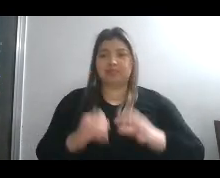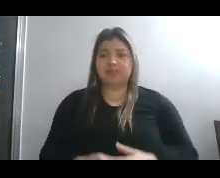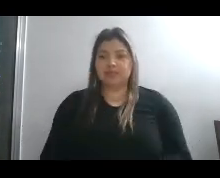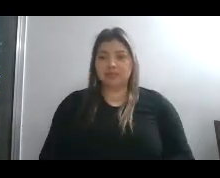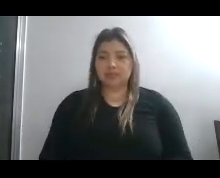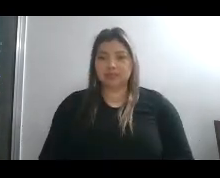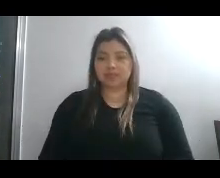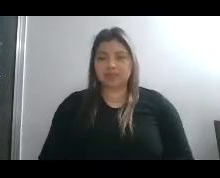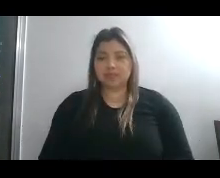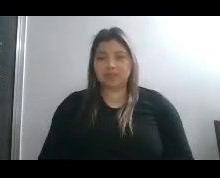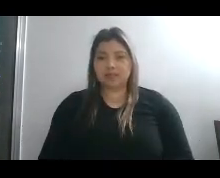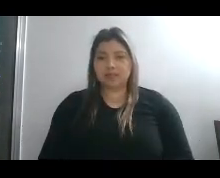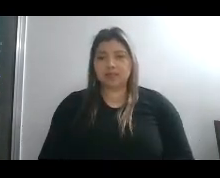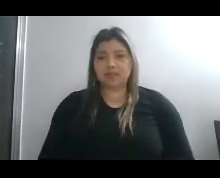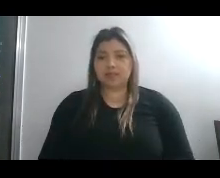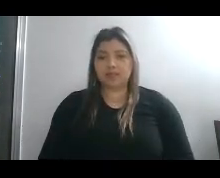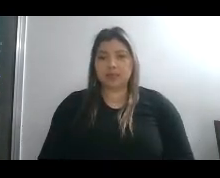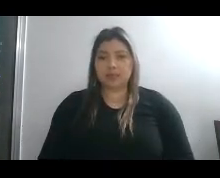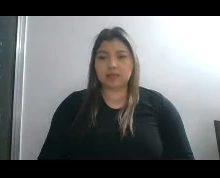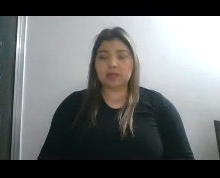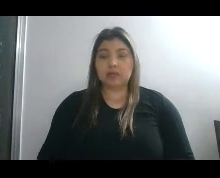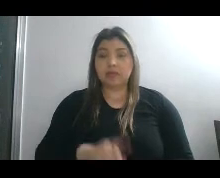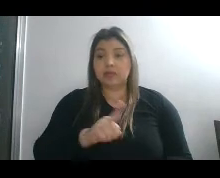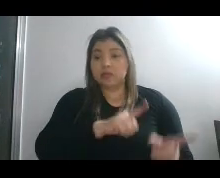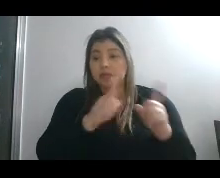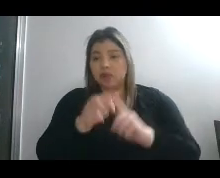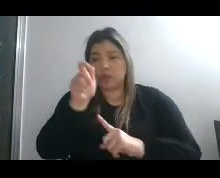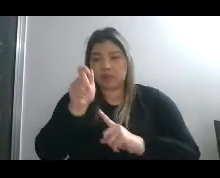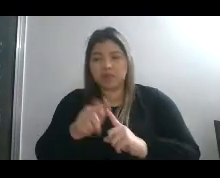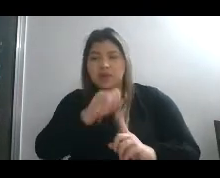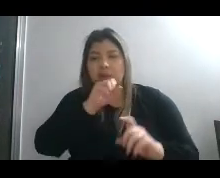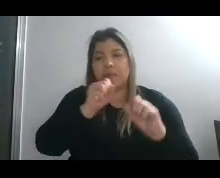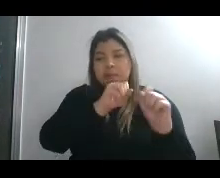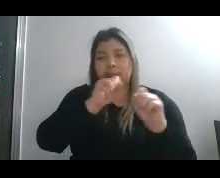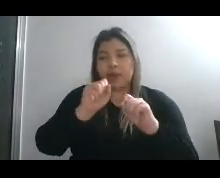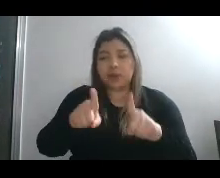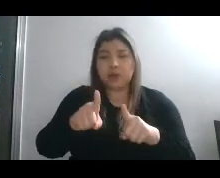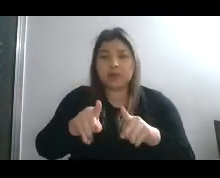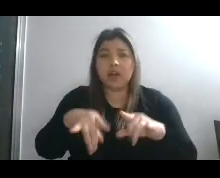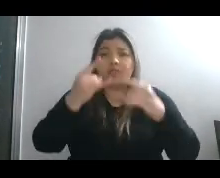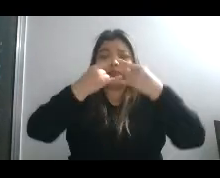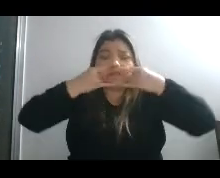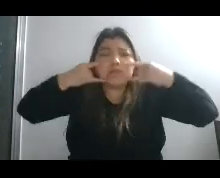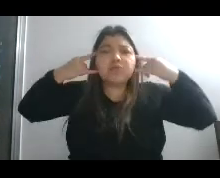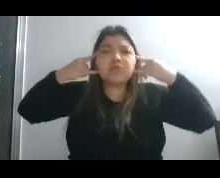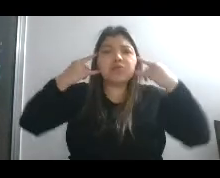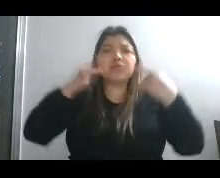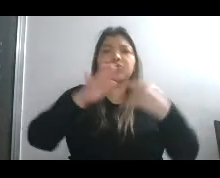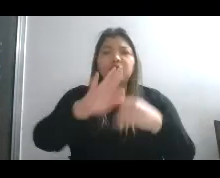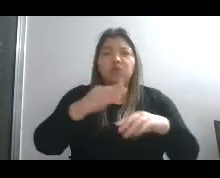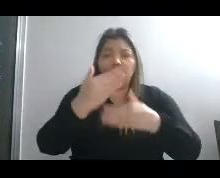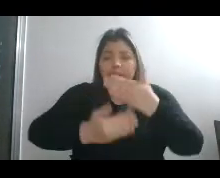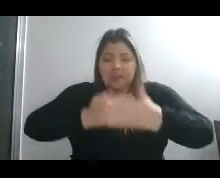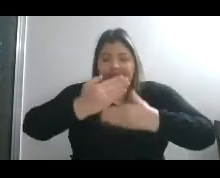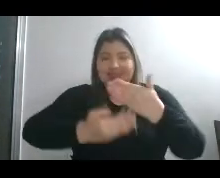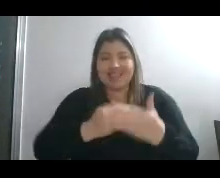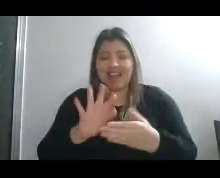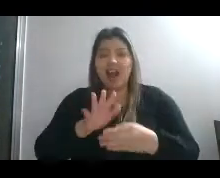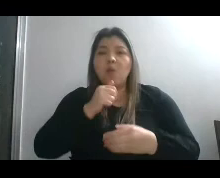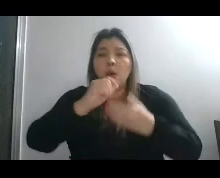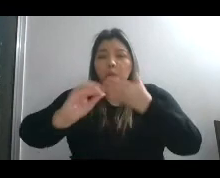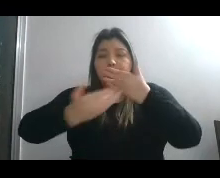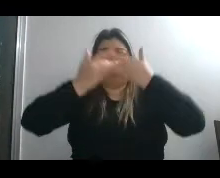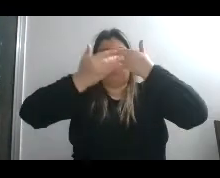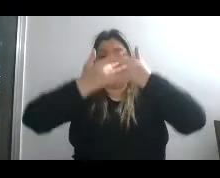¿Qué nivel de evidencia tienen las mascarillas lavables de tela antifluido? ¿Son útiles o se comportan como reservorios de infección? Mira, realmente hasta